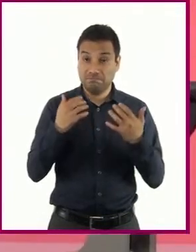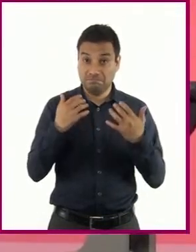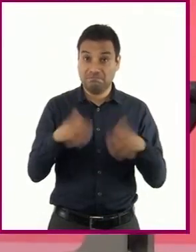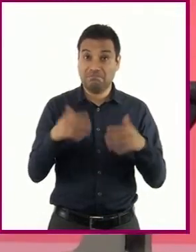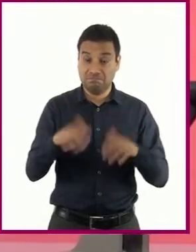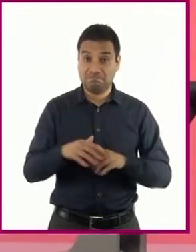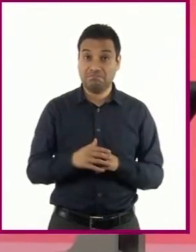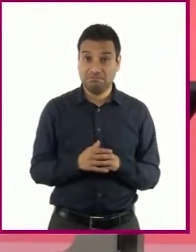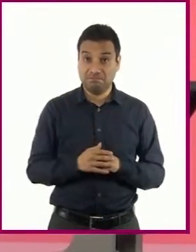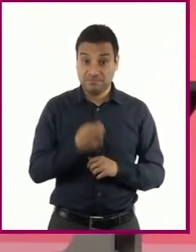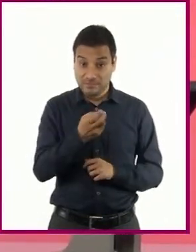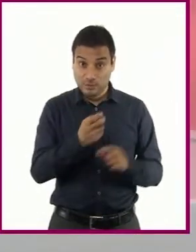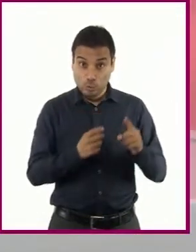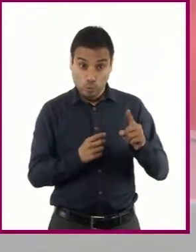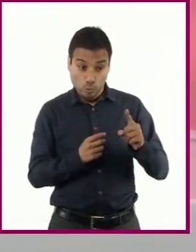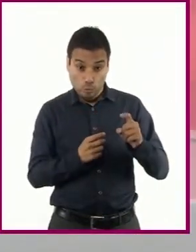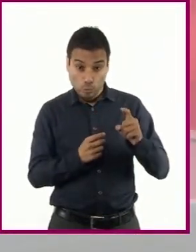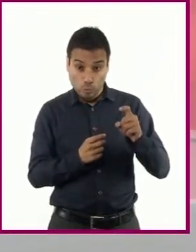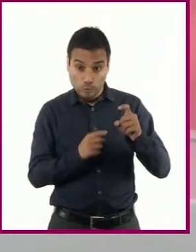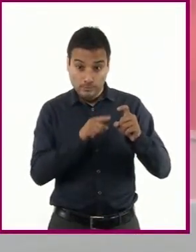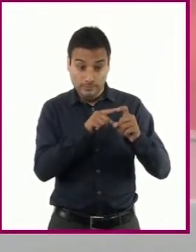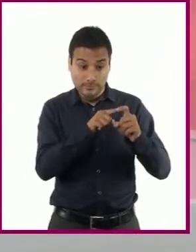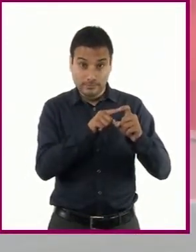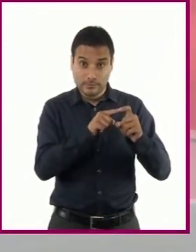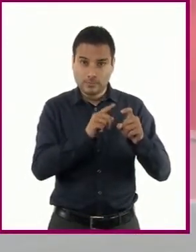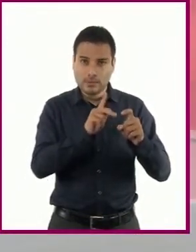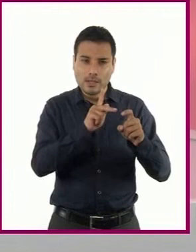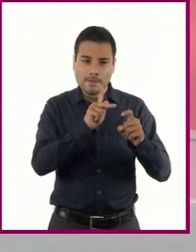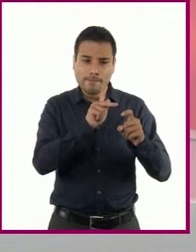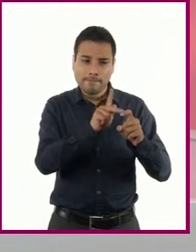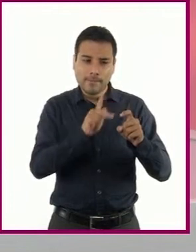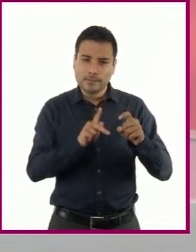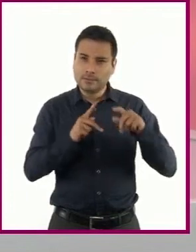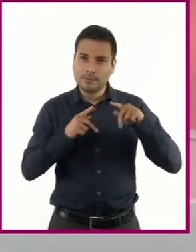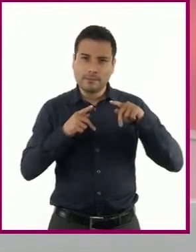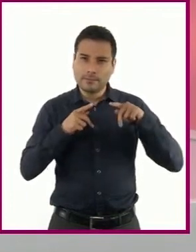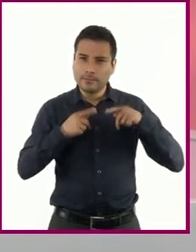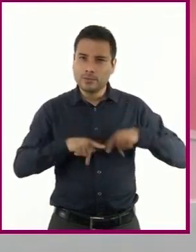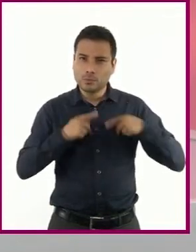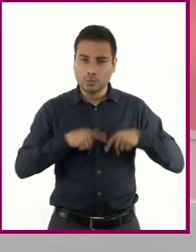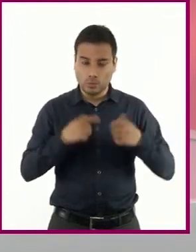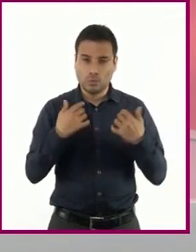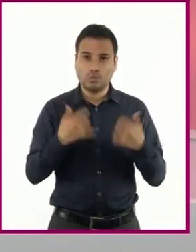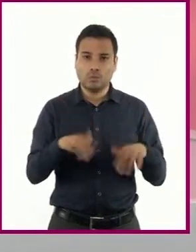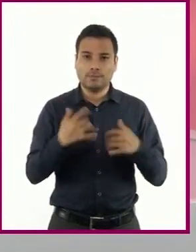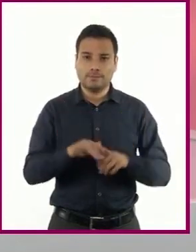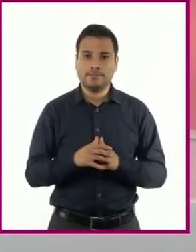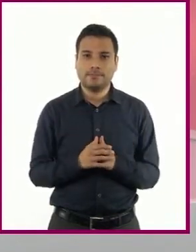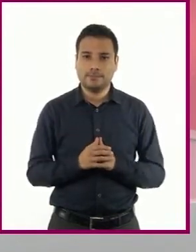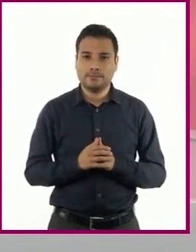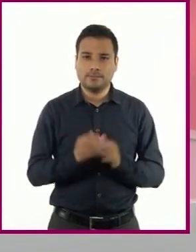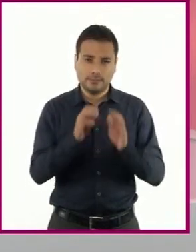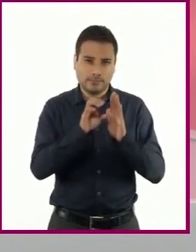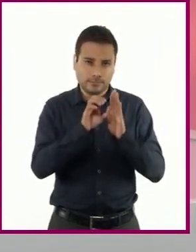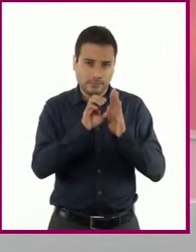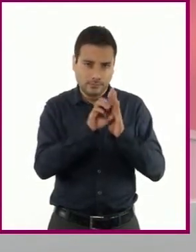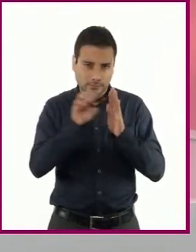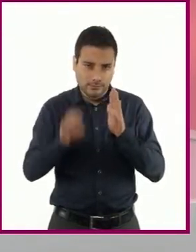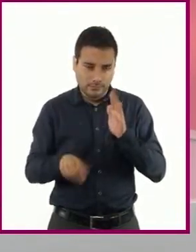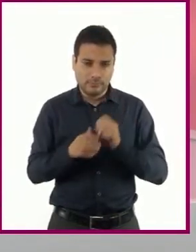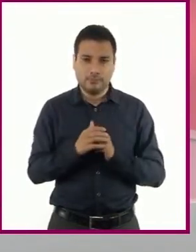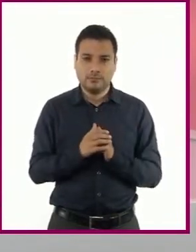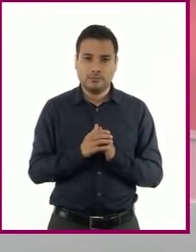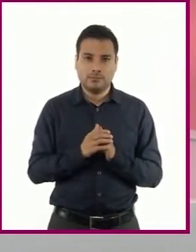este gusano se parece mucho biológicamente a nosotros, mucho más de lo que esperaríamos. Entonces, en mi laboratorio lo que hacemos